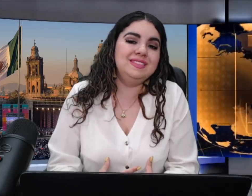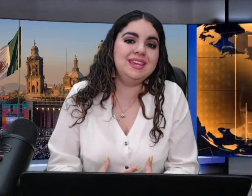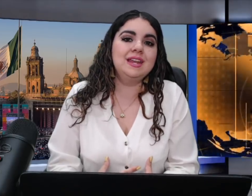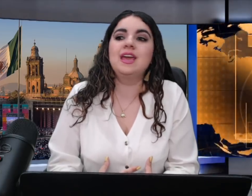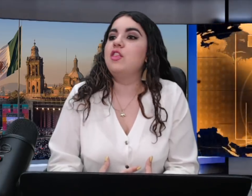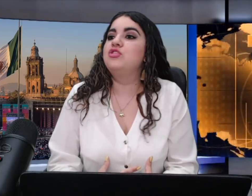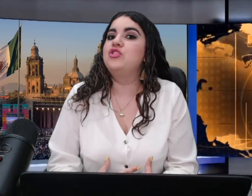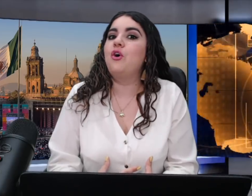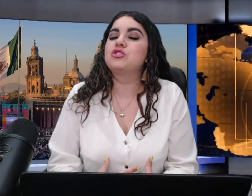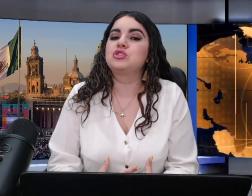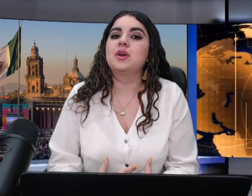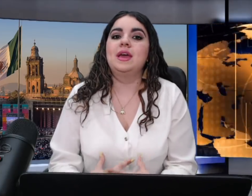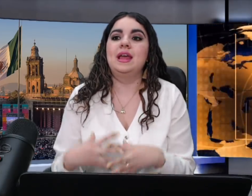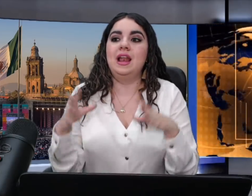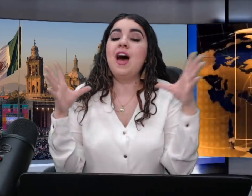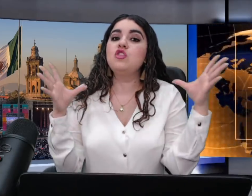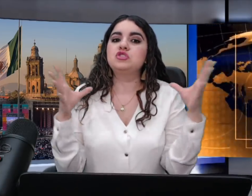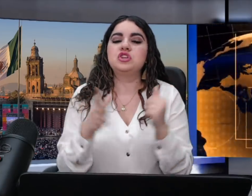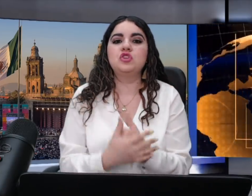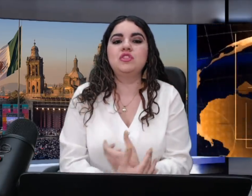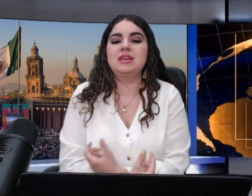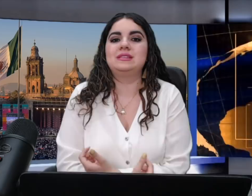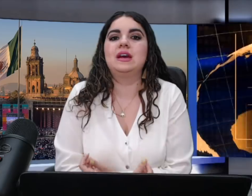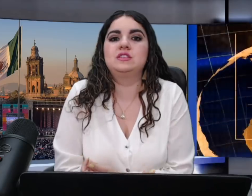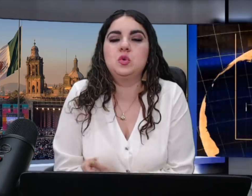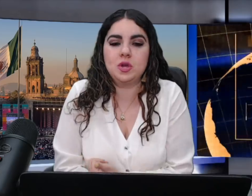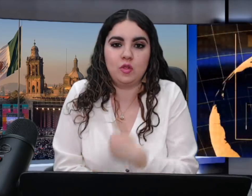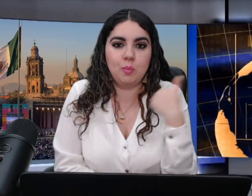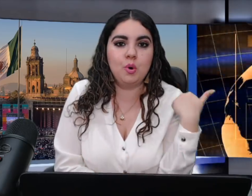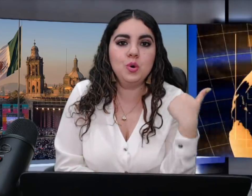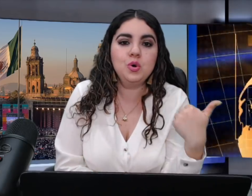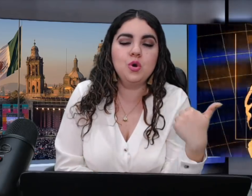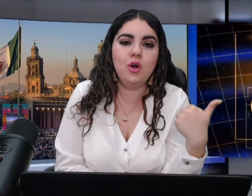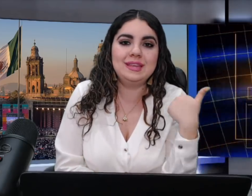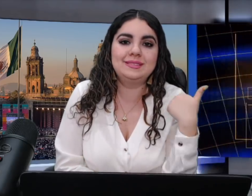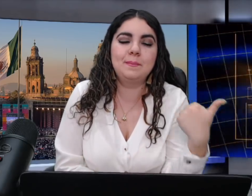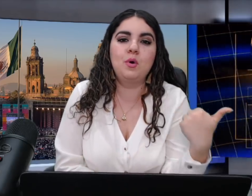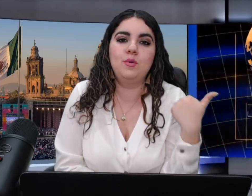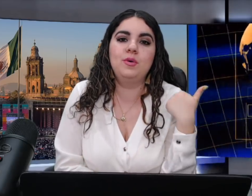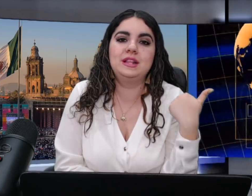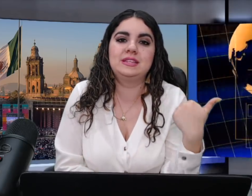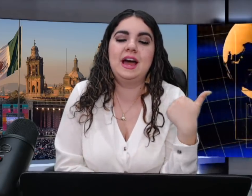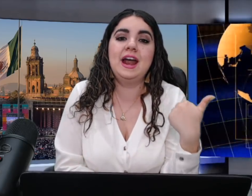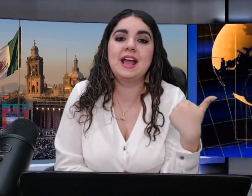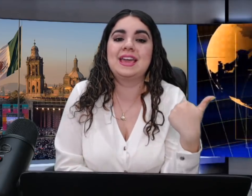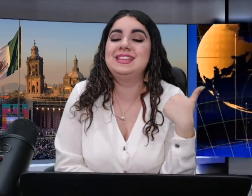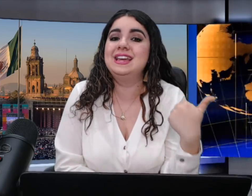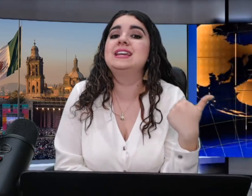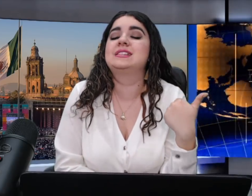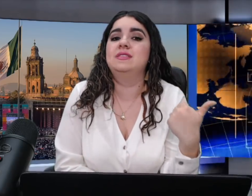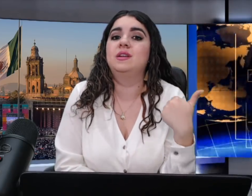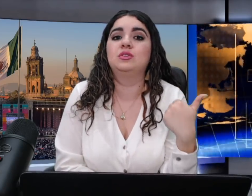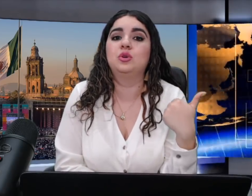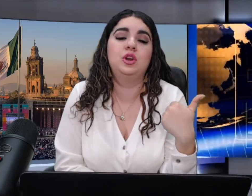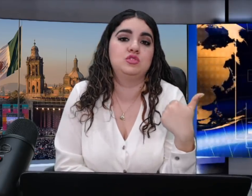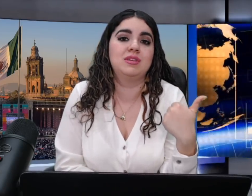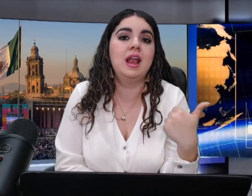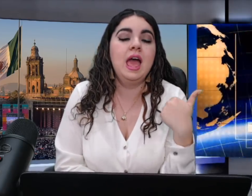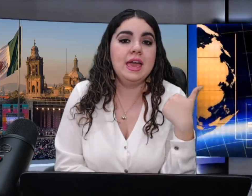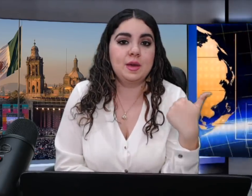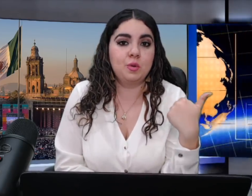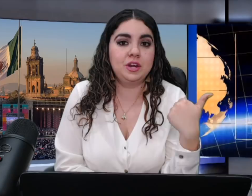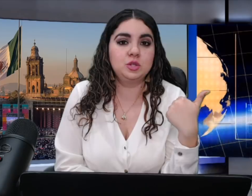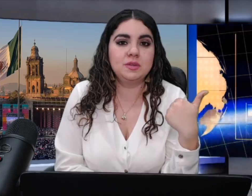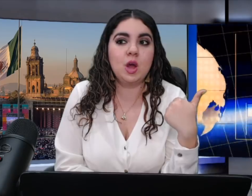coronavirus, tiene dos lados de donde estarse cuidando. Por uno, este polvo del Sahara, que ya está en territorio